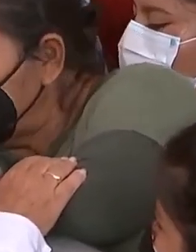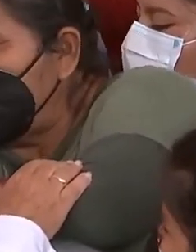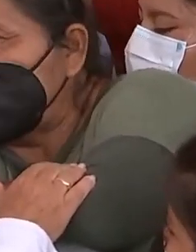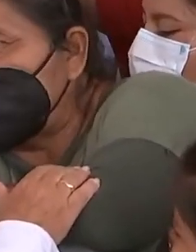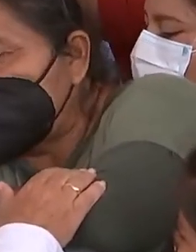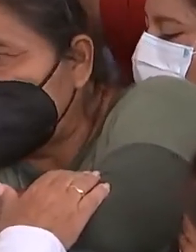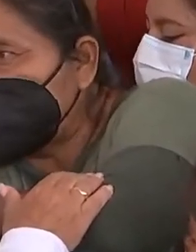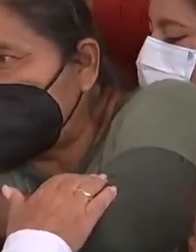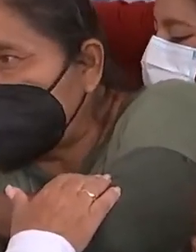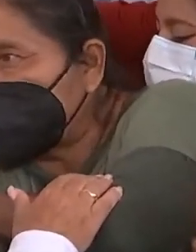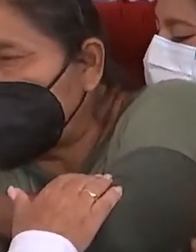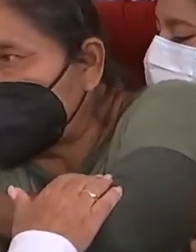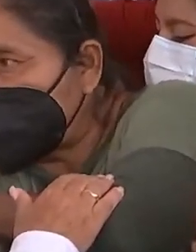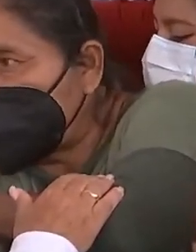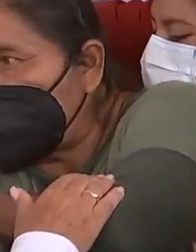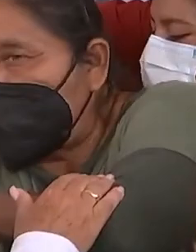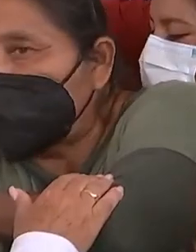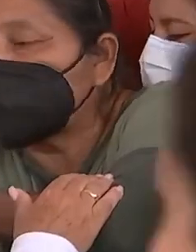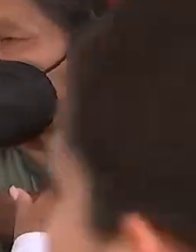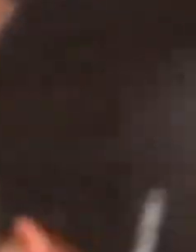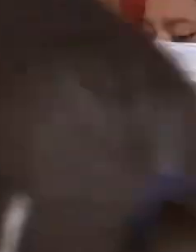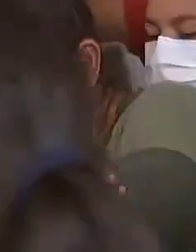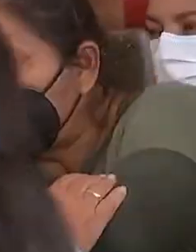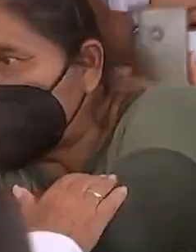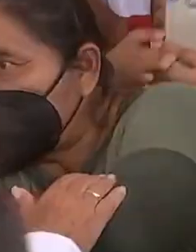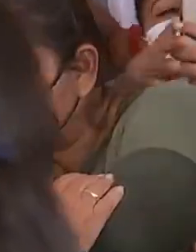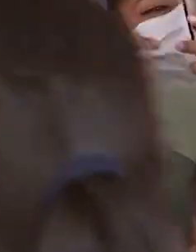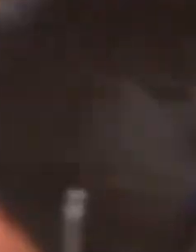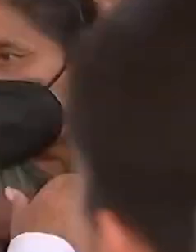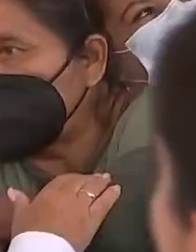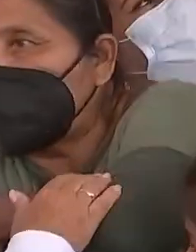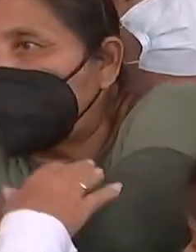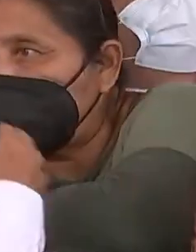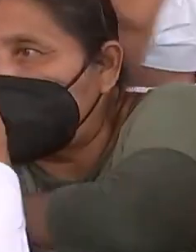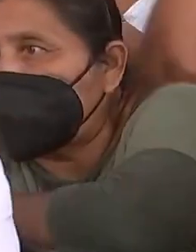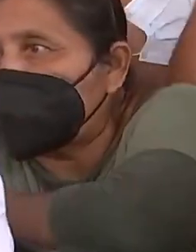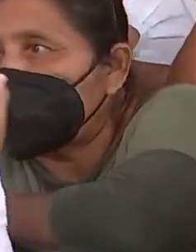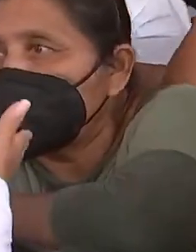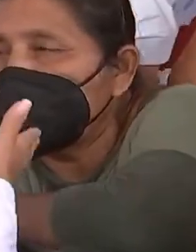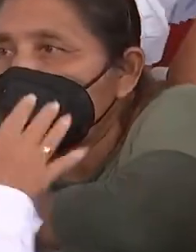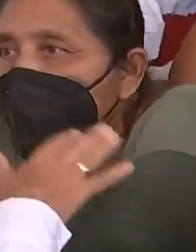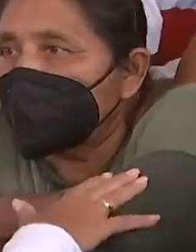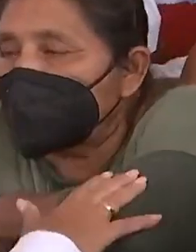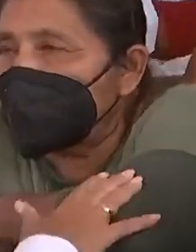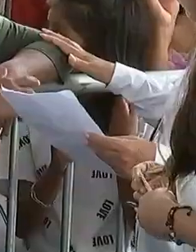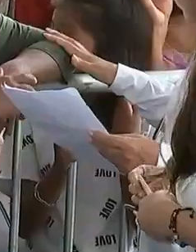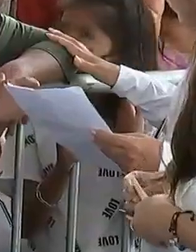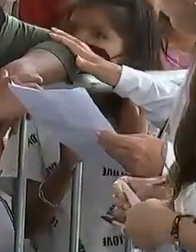Thank you.